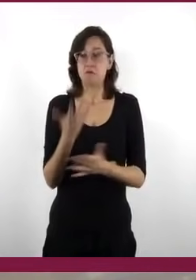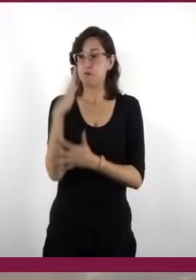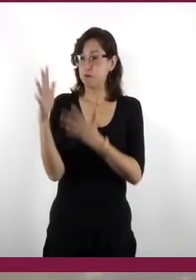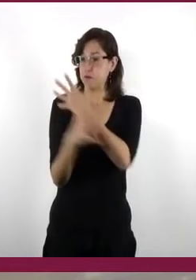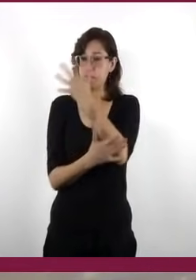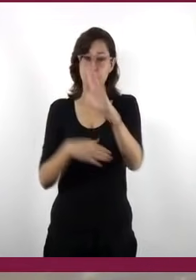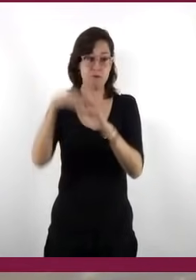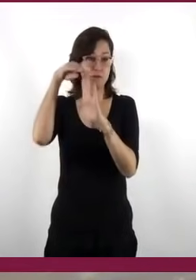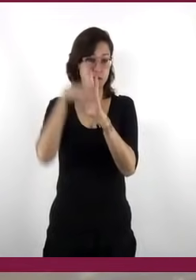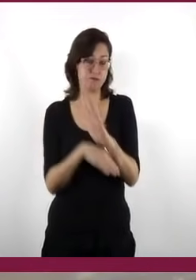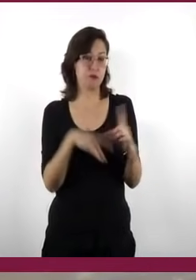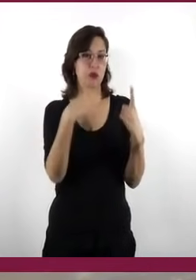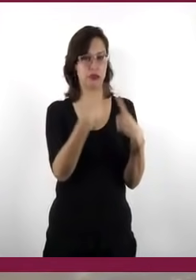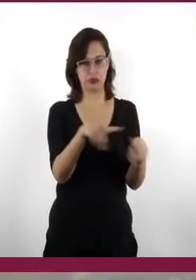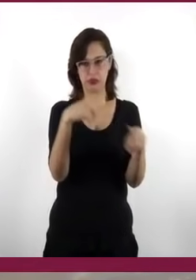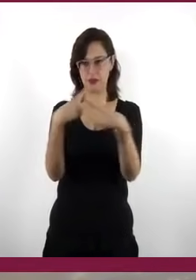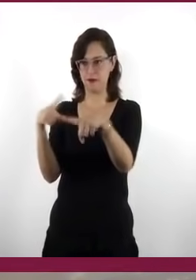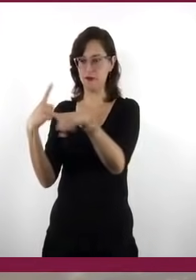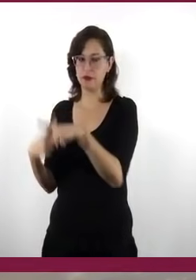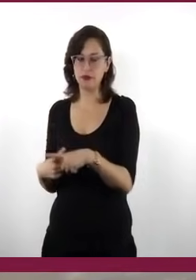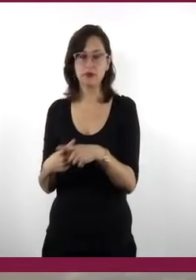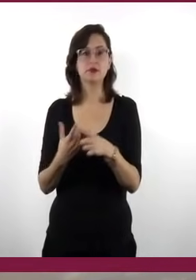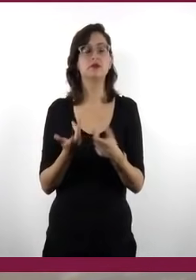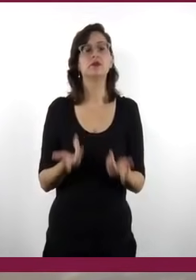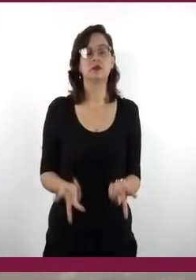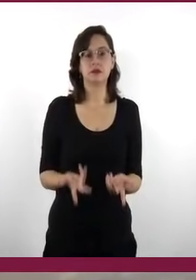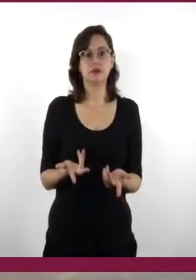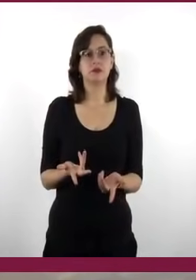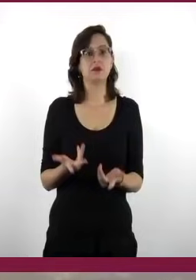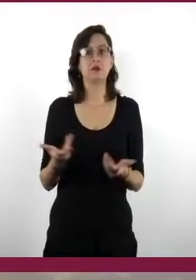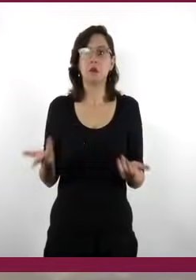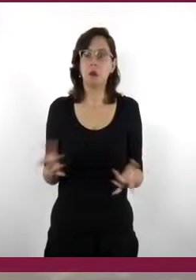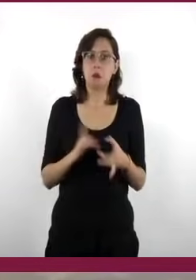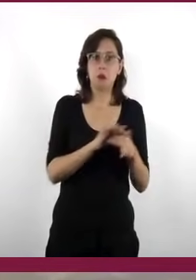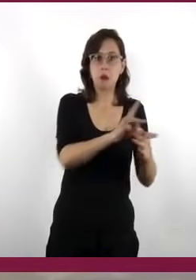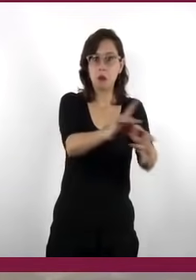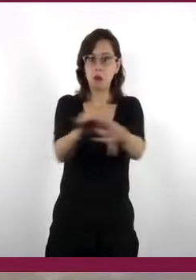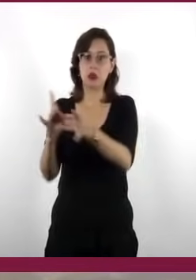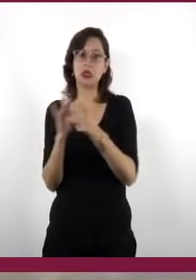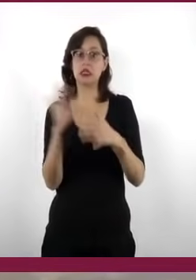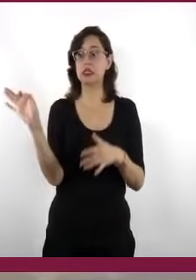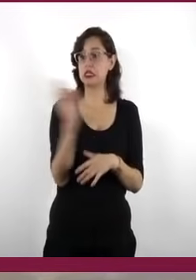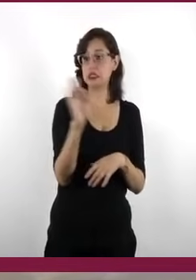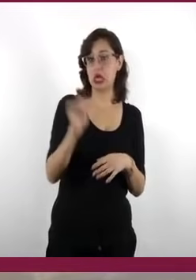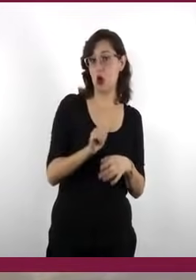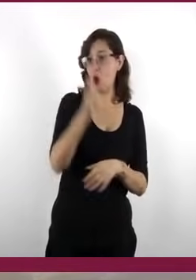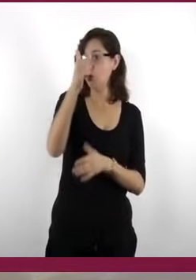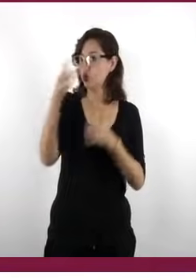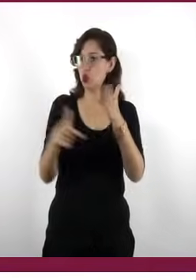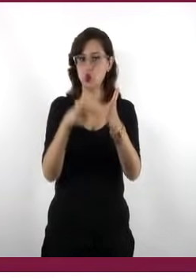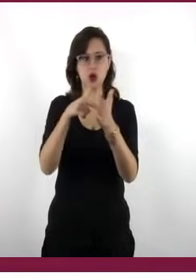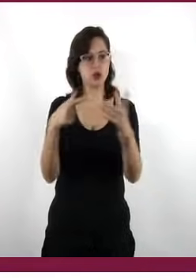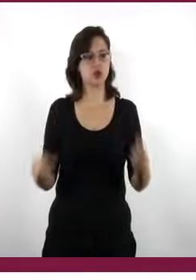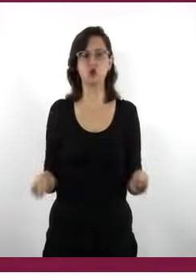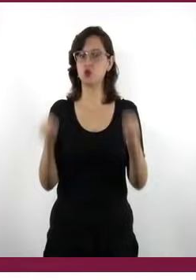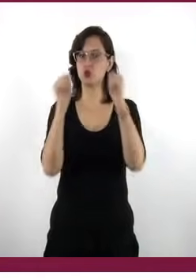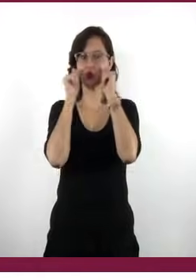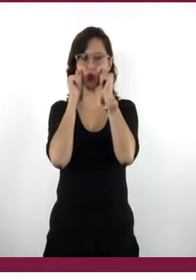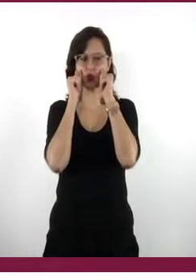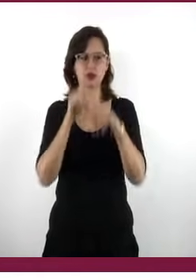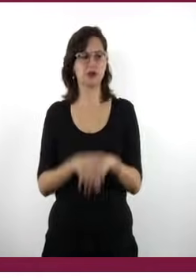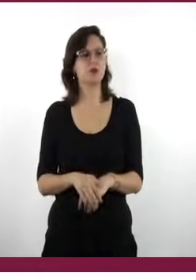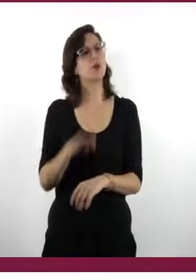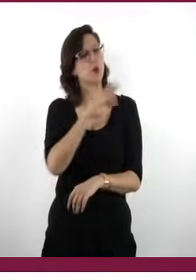ambiental y se relacionan entre sí, aunque no se realicen en el mismo espacio geográfico. ¿Podrías